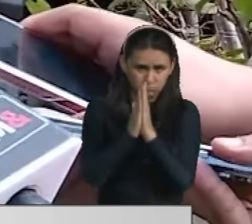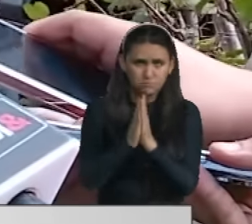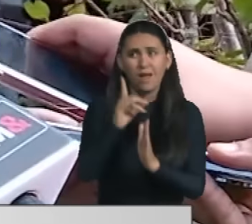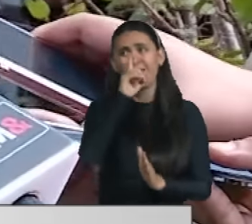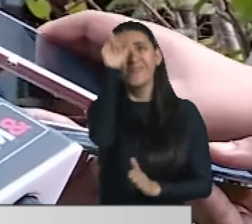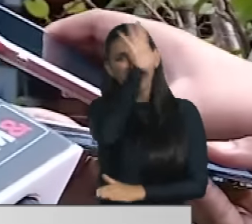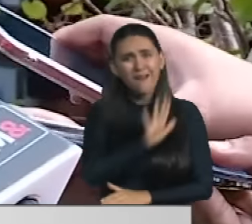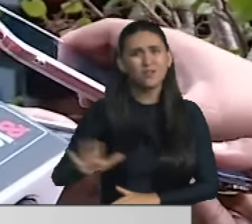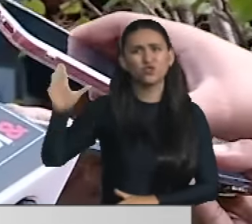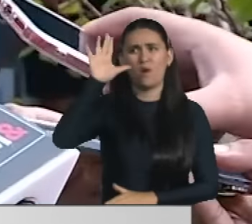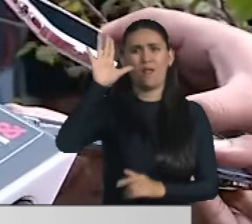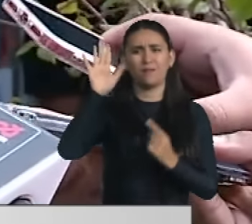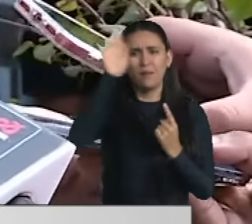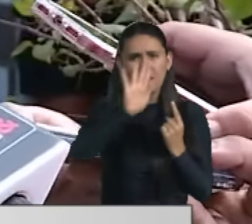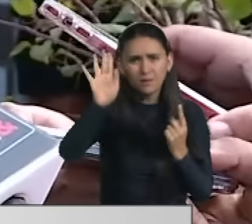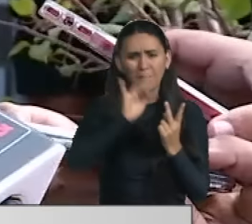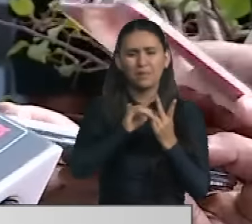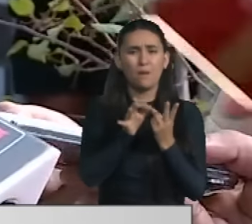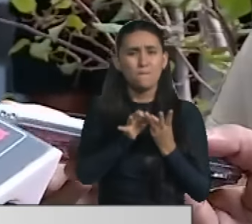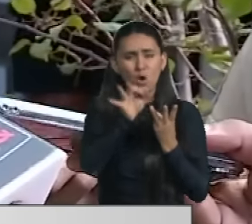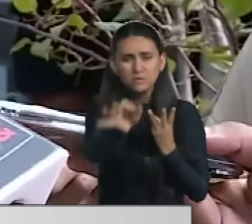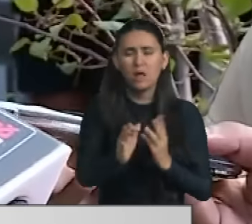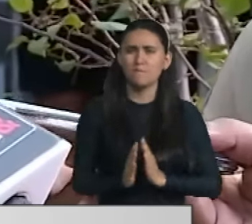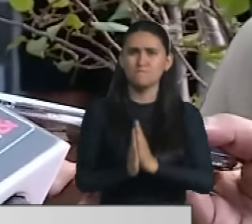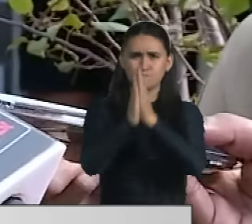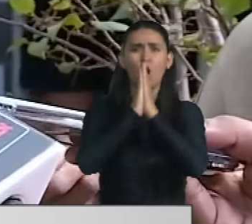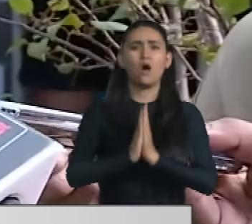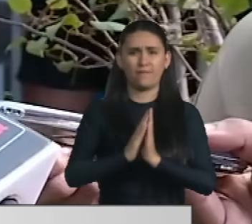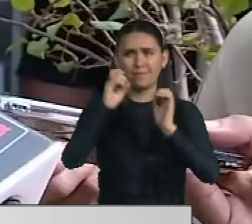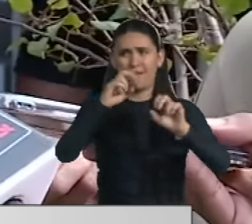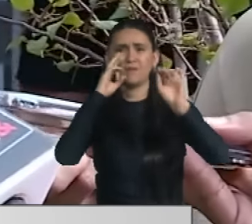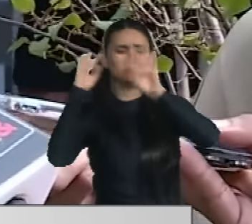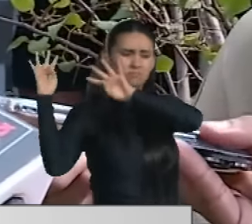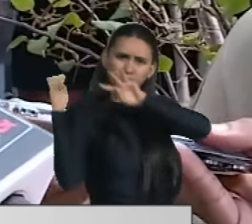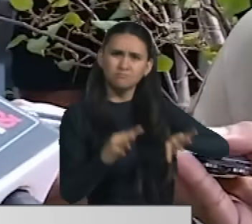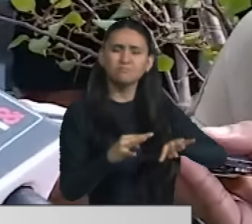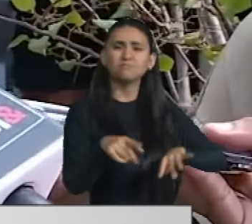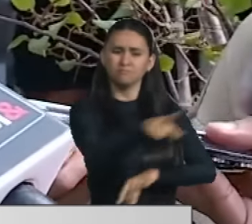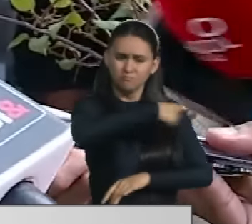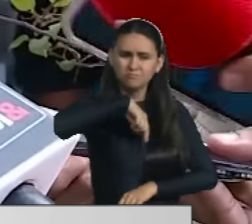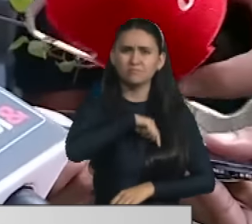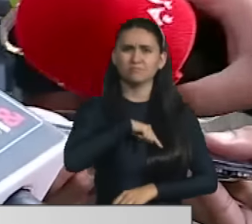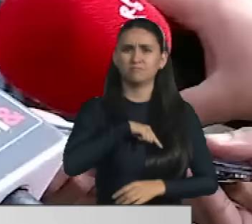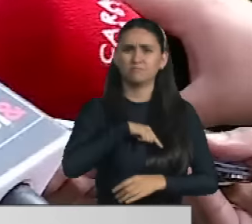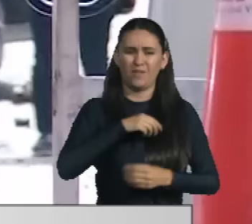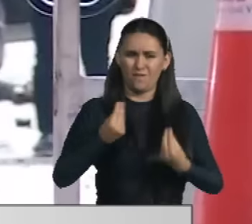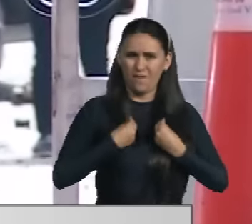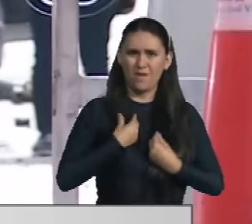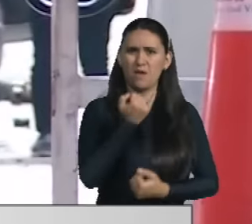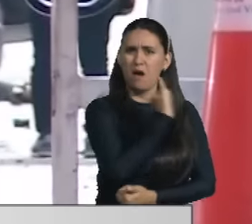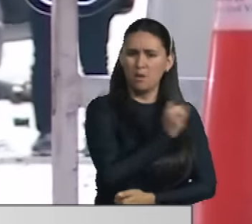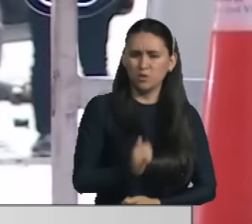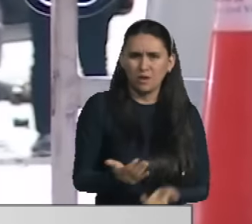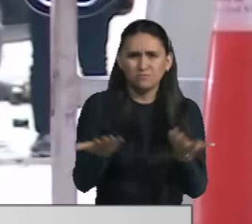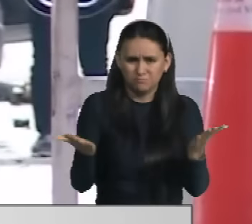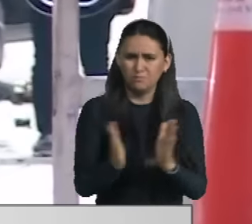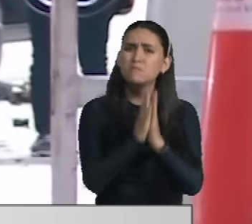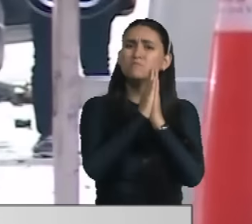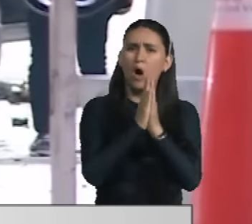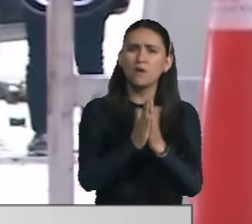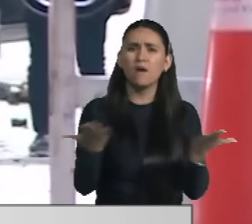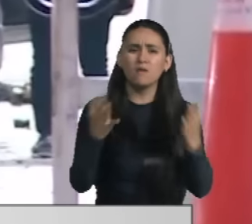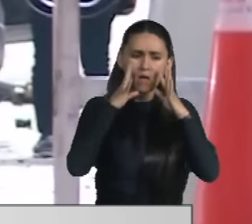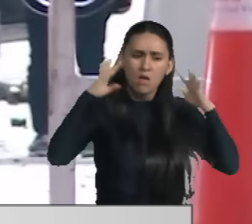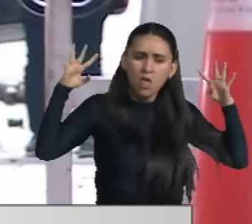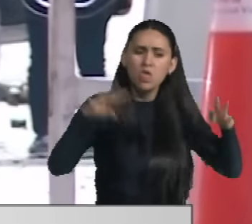nacional, departamental y municipal, que nos miren a los cholaeros y a todos los microempresarios empresarios de este bello municipio, La Perla del Valle Fina, que